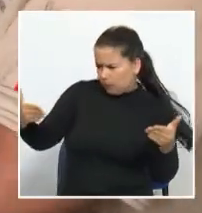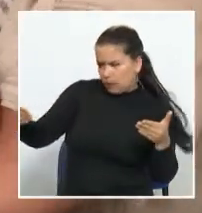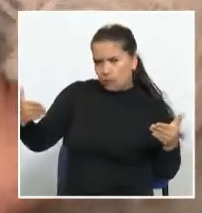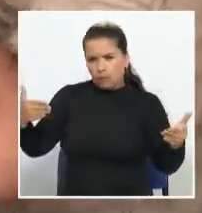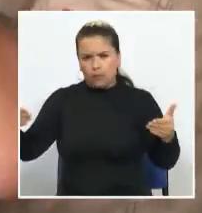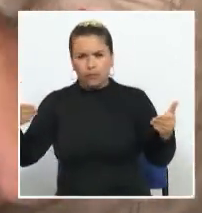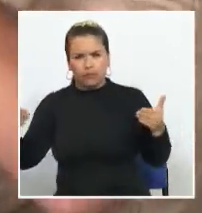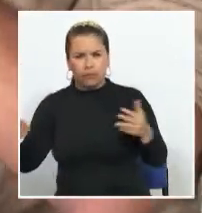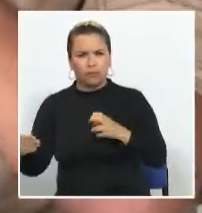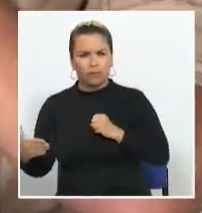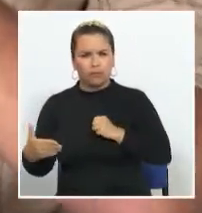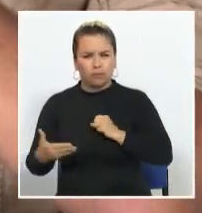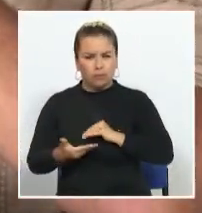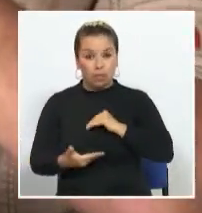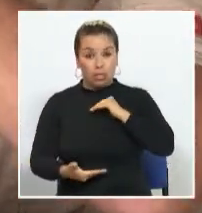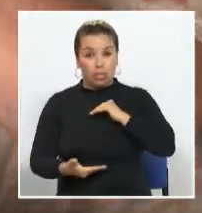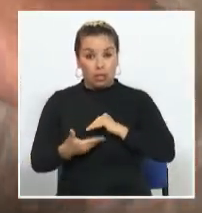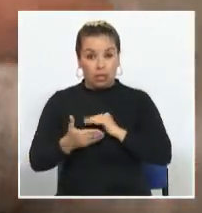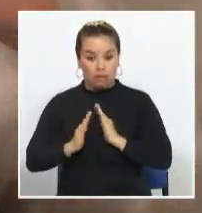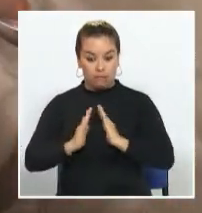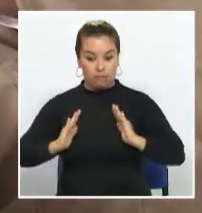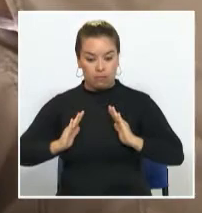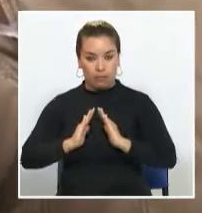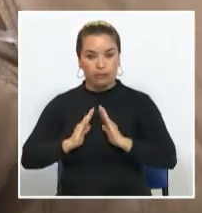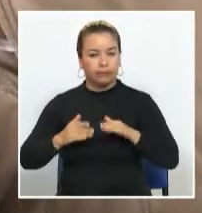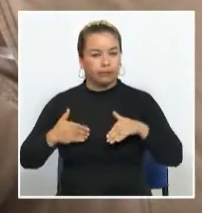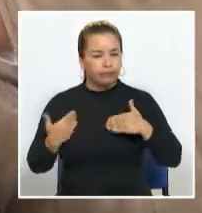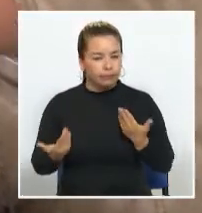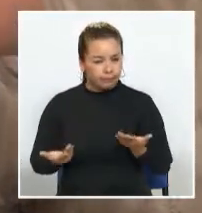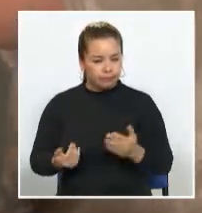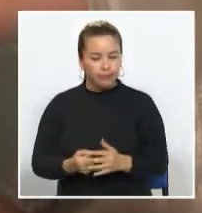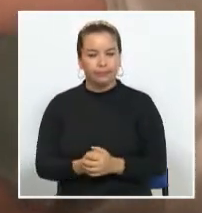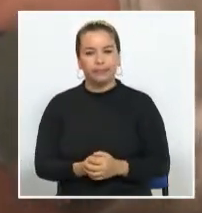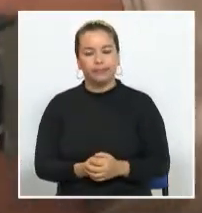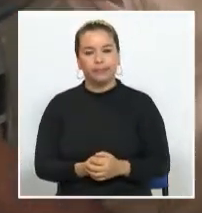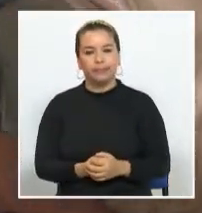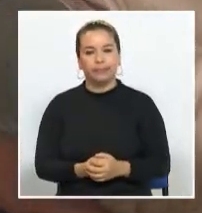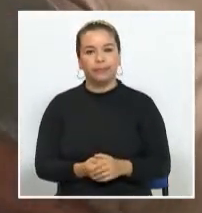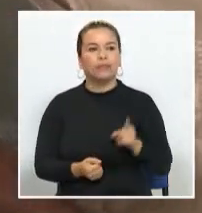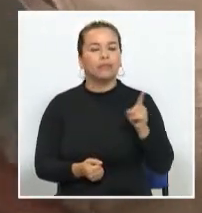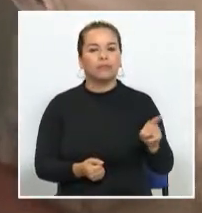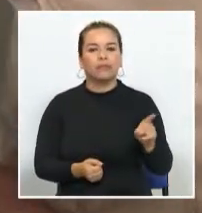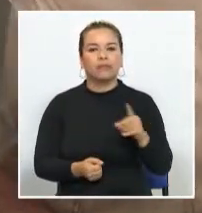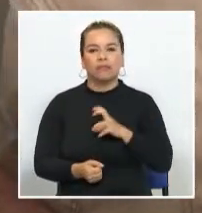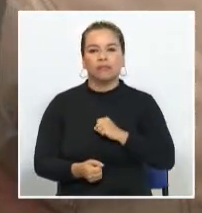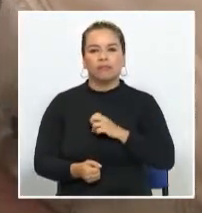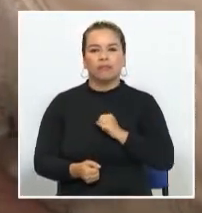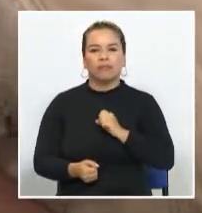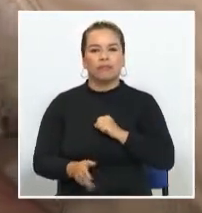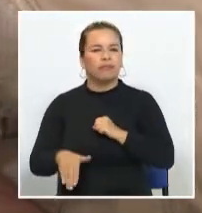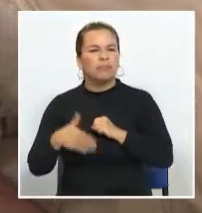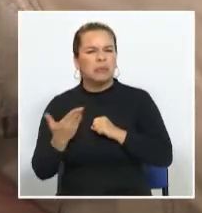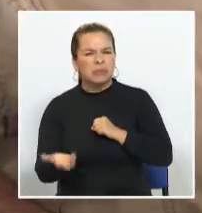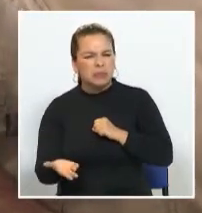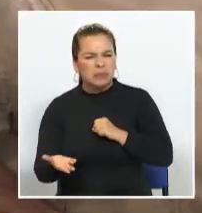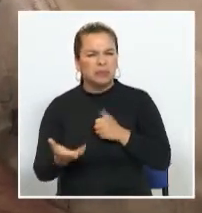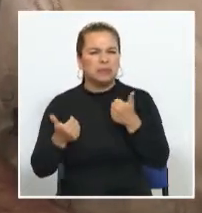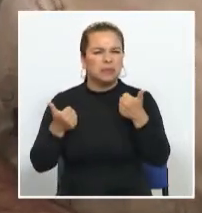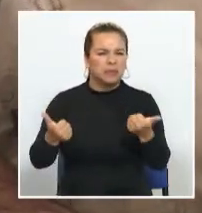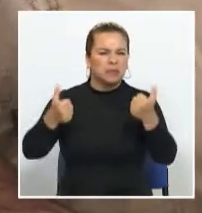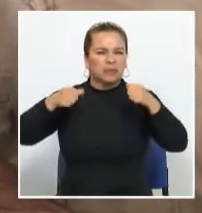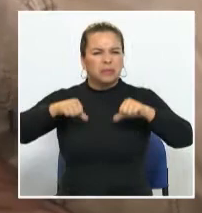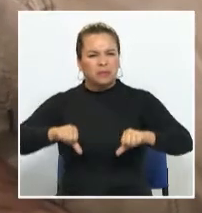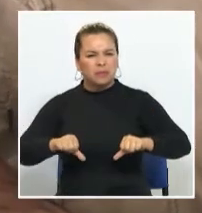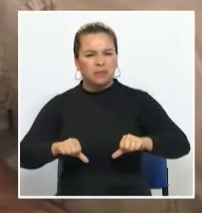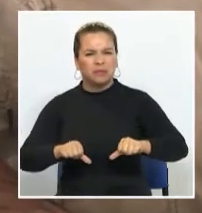del corazón del paciente, cómo está la contractilidad de cada una de sus paredes, es decir, cómo se contrae